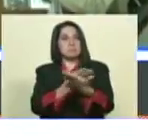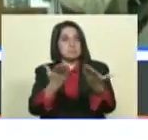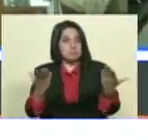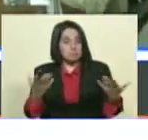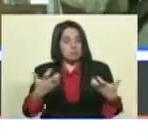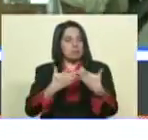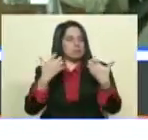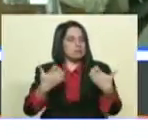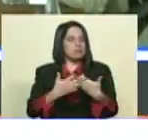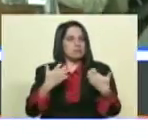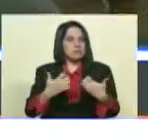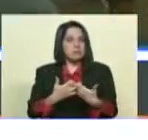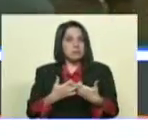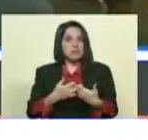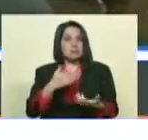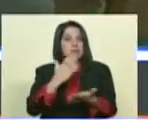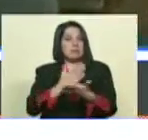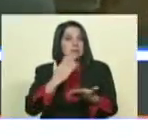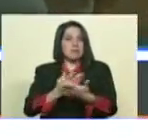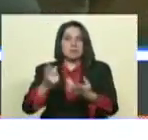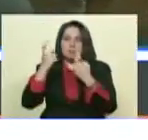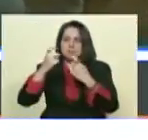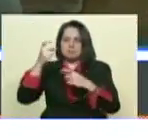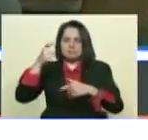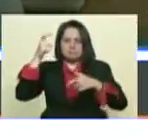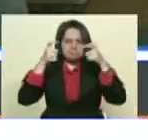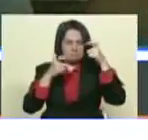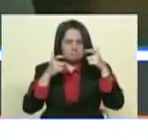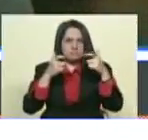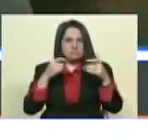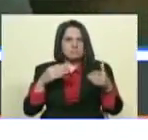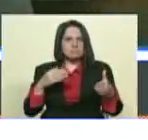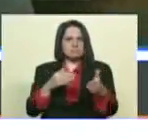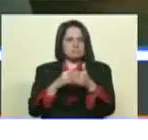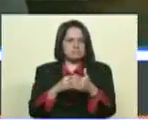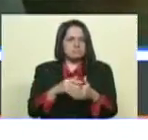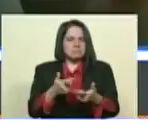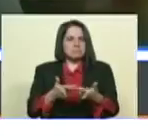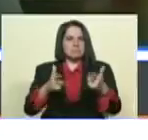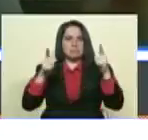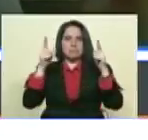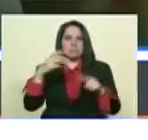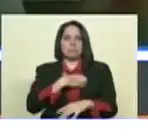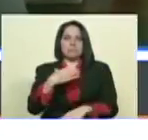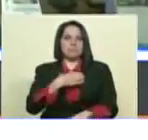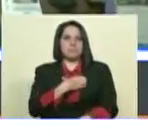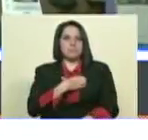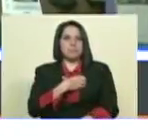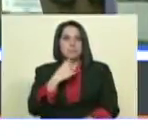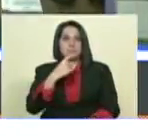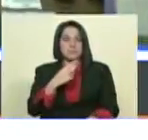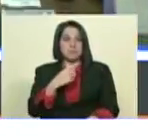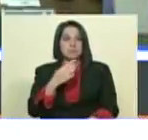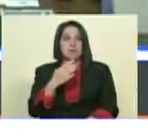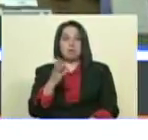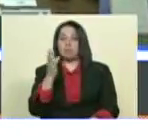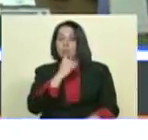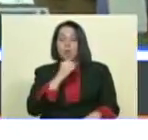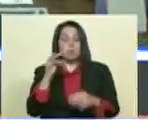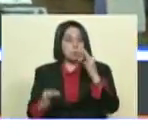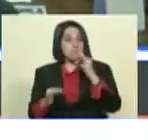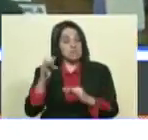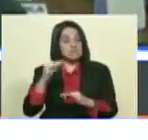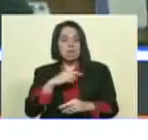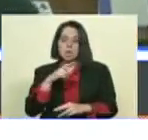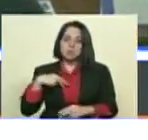una lucha incansable que nos enseñó nuestro comandante Chávez y es la lucha contra la impunidad. Chávez. vez decía, mientras haya injusticia, habrá batalla